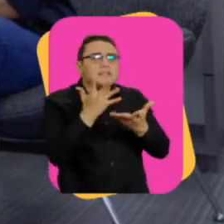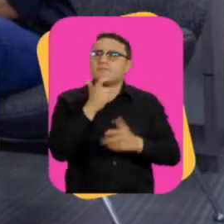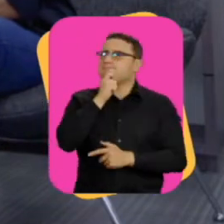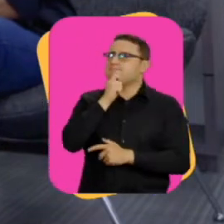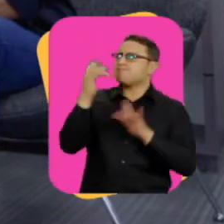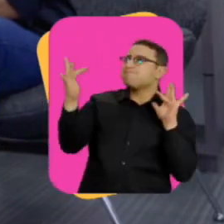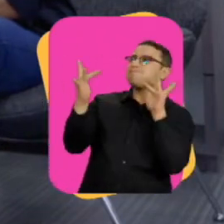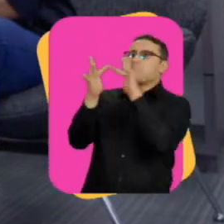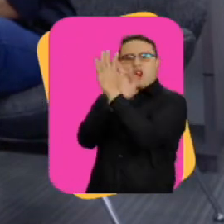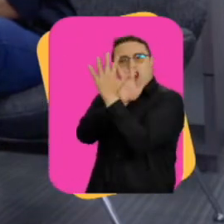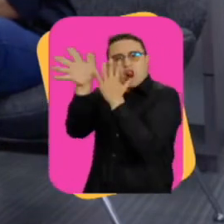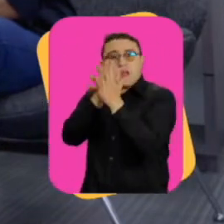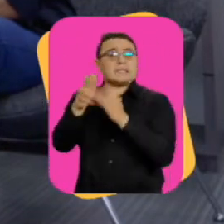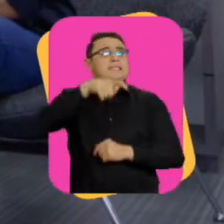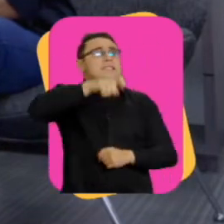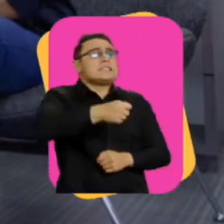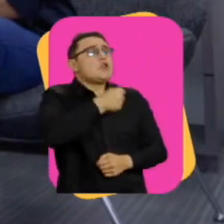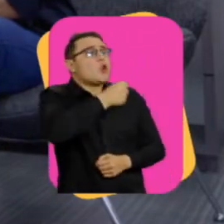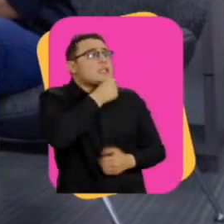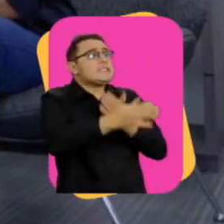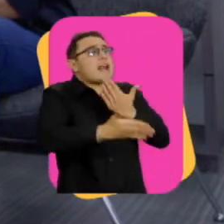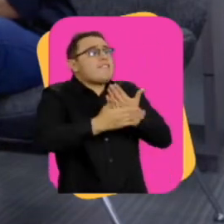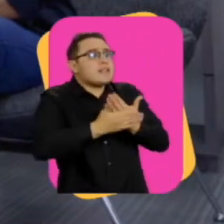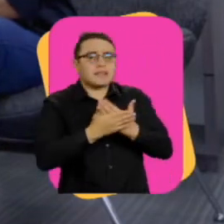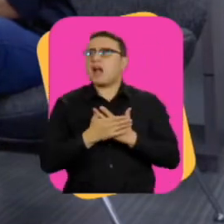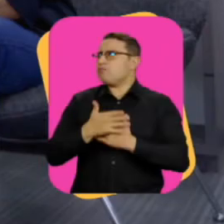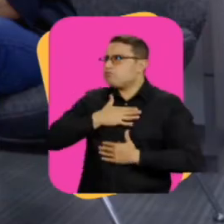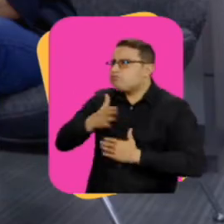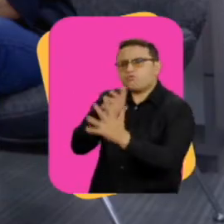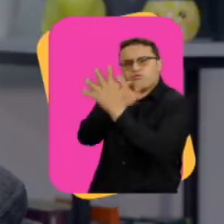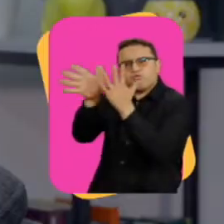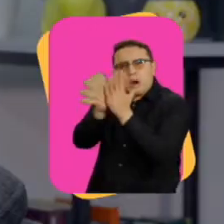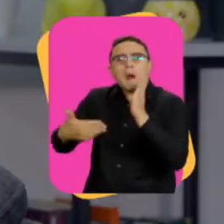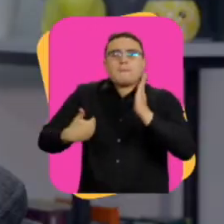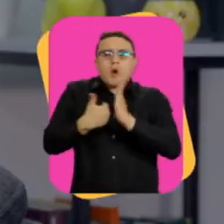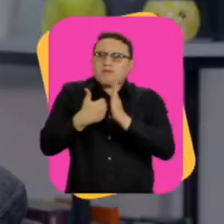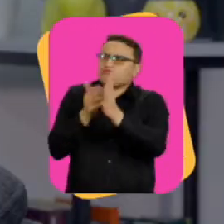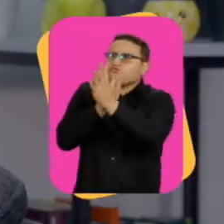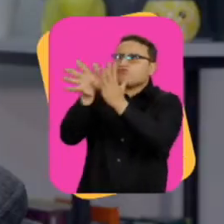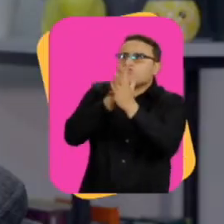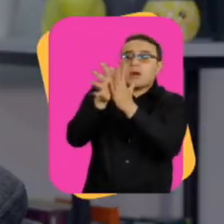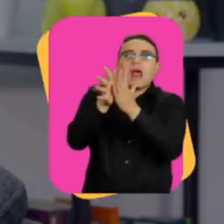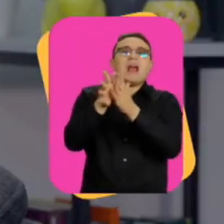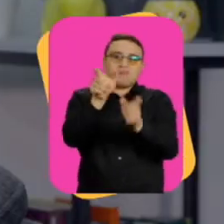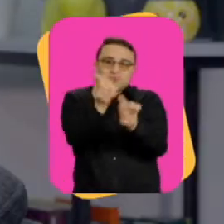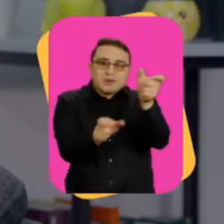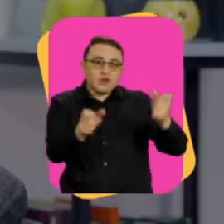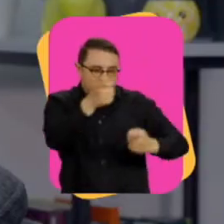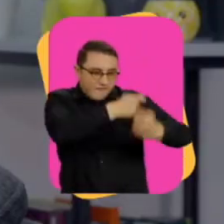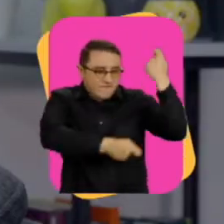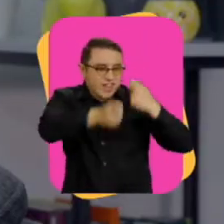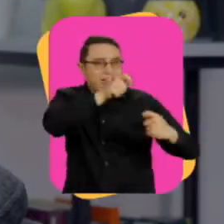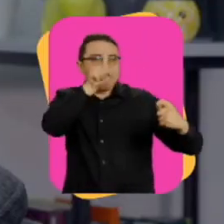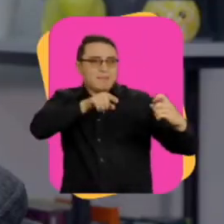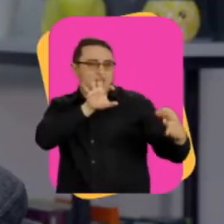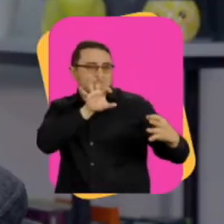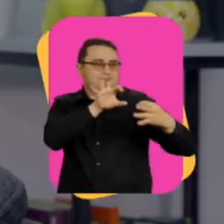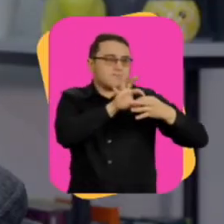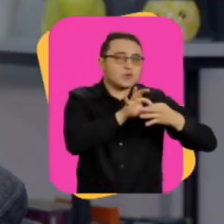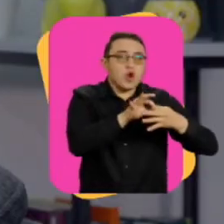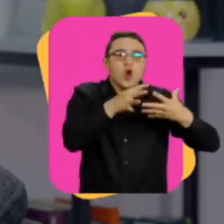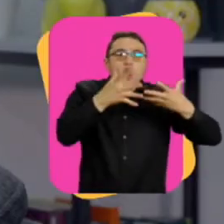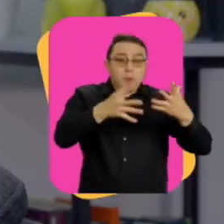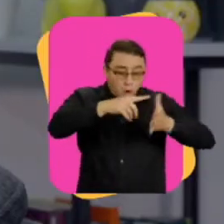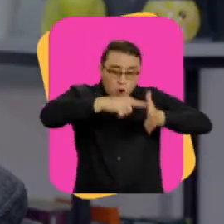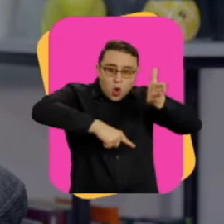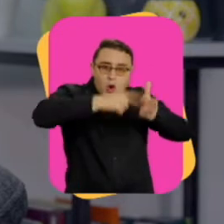solo pedía noticias que definitivamente se pudieran comprobar. Y adicionalmente responder a nuestros clientes, saber cómo cumplir cada uno de